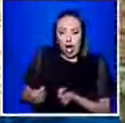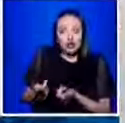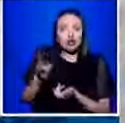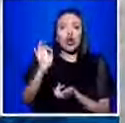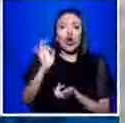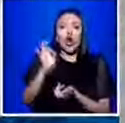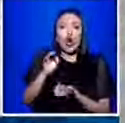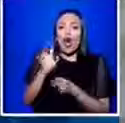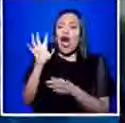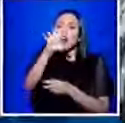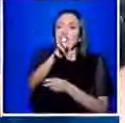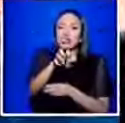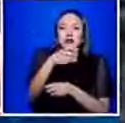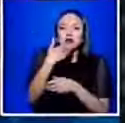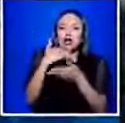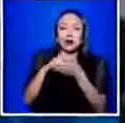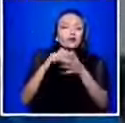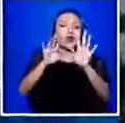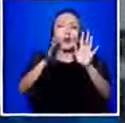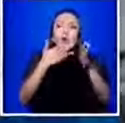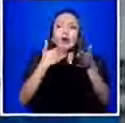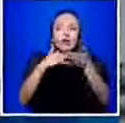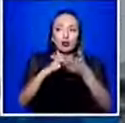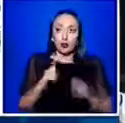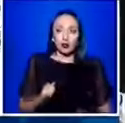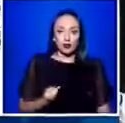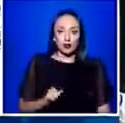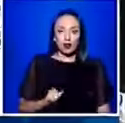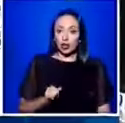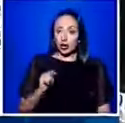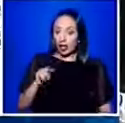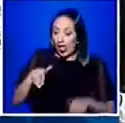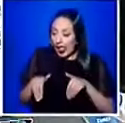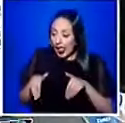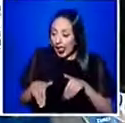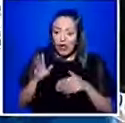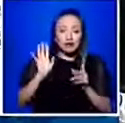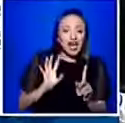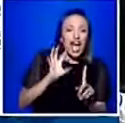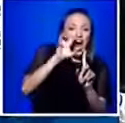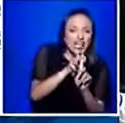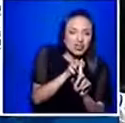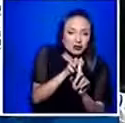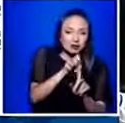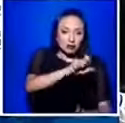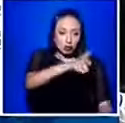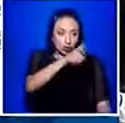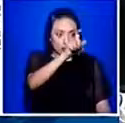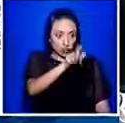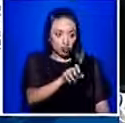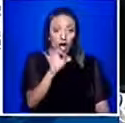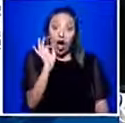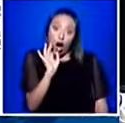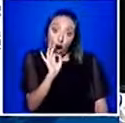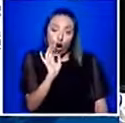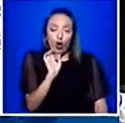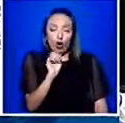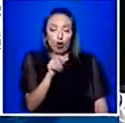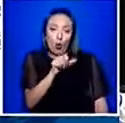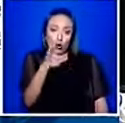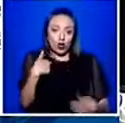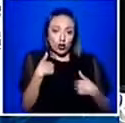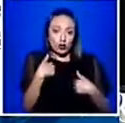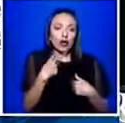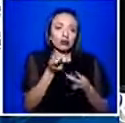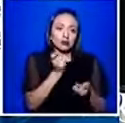a terceros. Si accidentalmente pues muerde a una persona, muerde a una mascota, se cubren los gastos justamente de